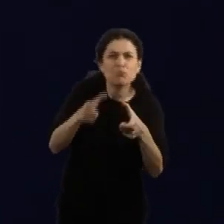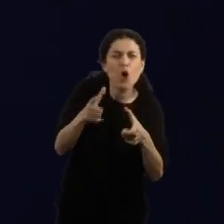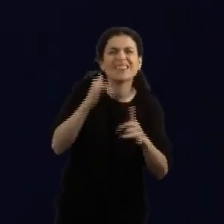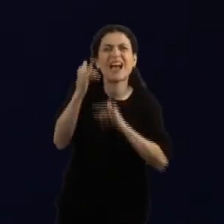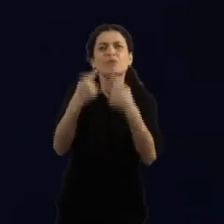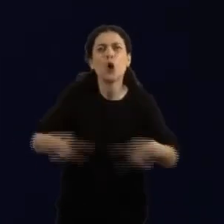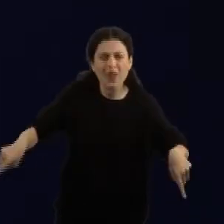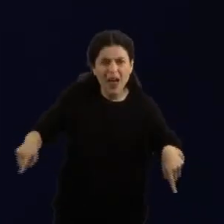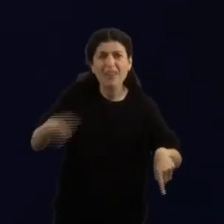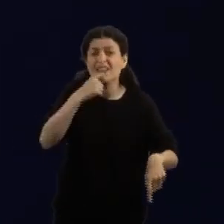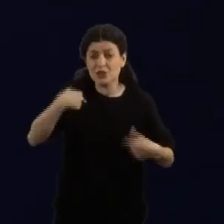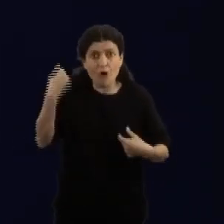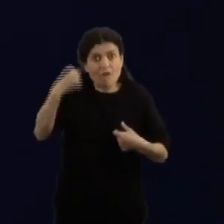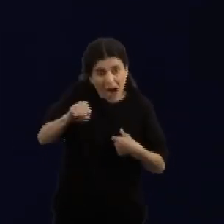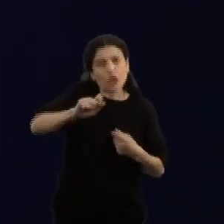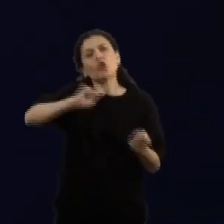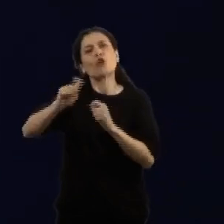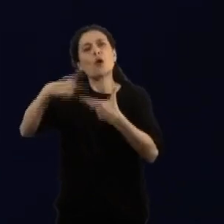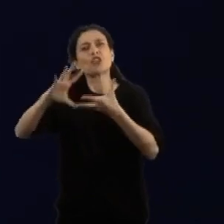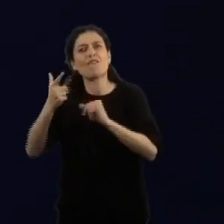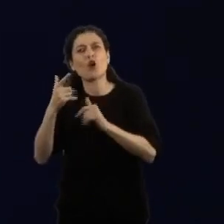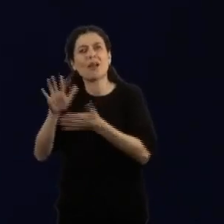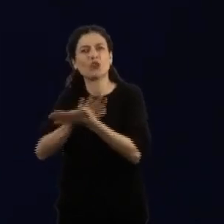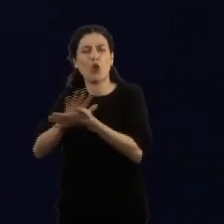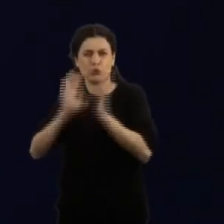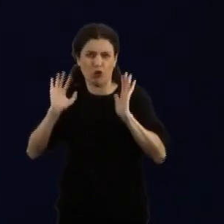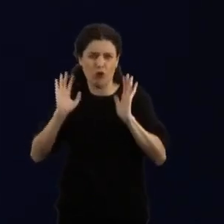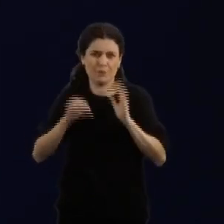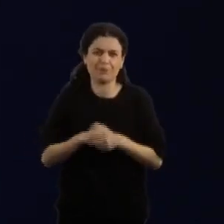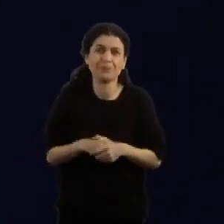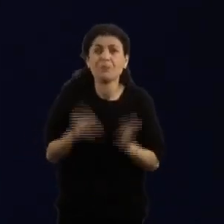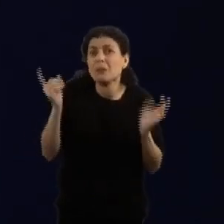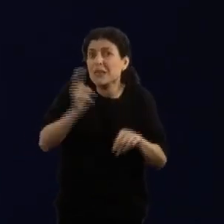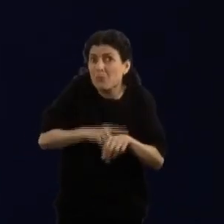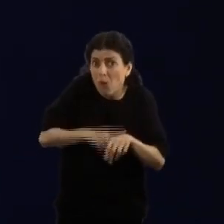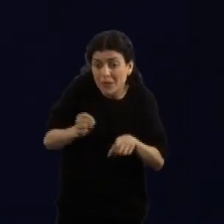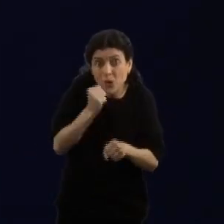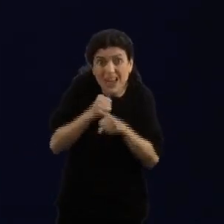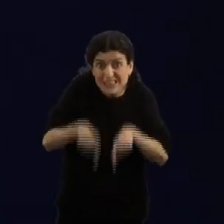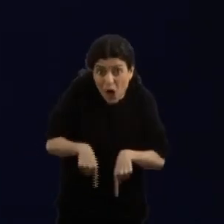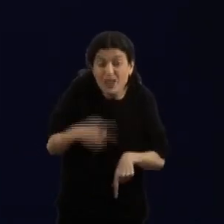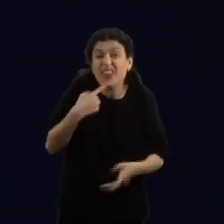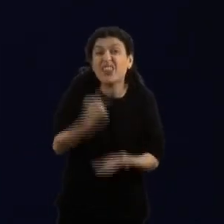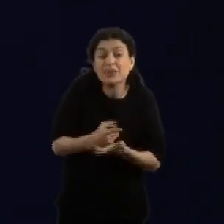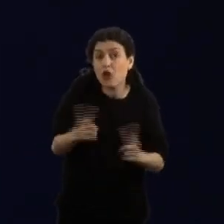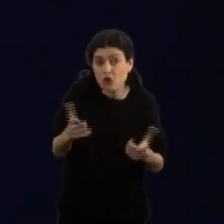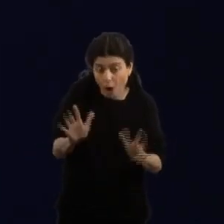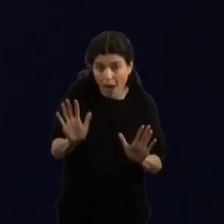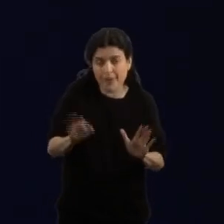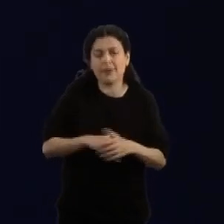días que no venga, compensarlo de alguna manera. Mientras que no defina efectivamente recortar la